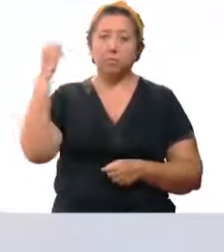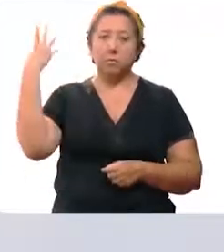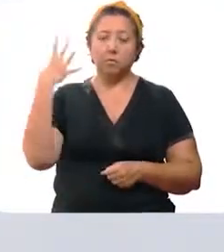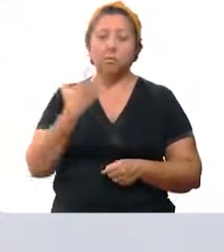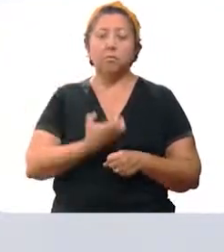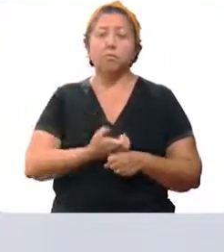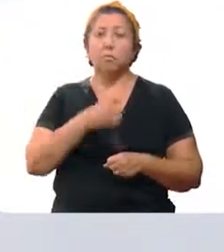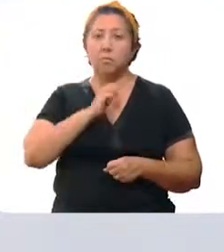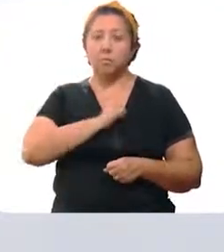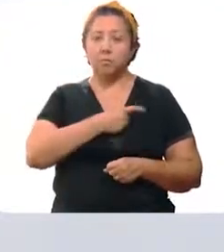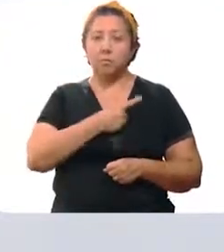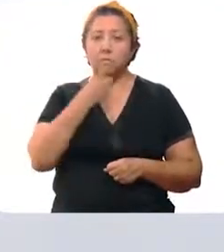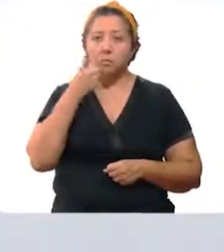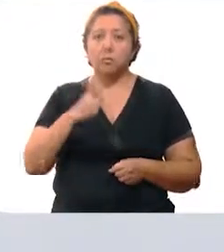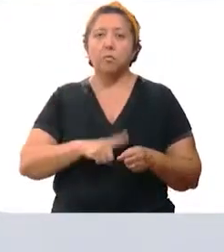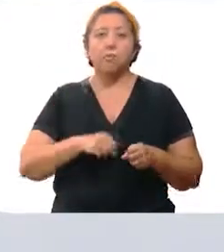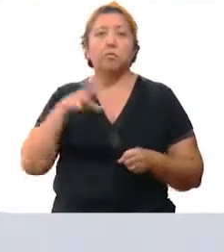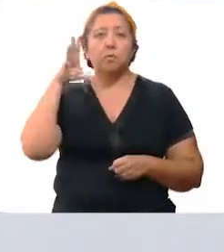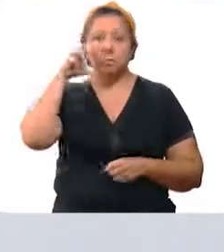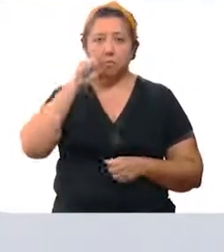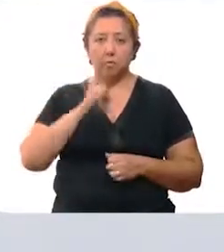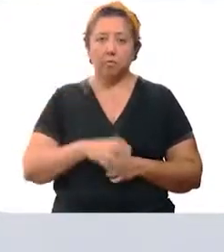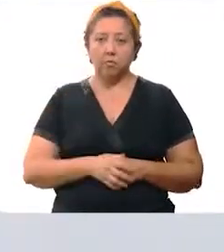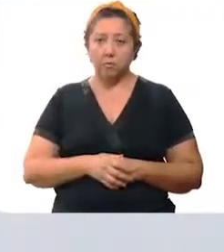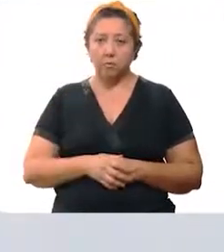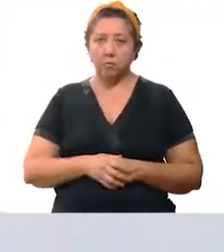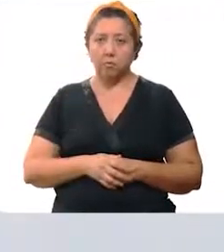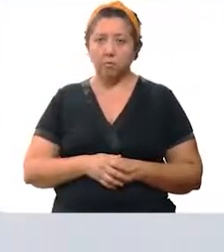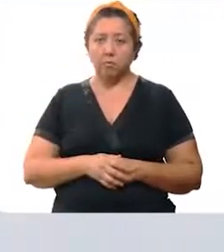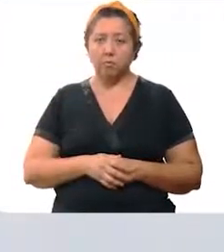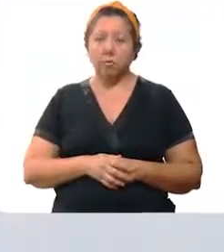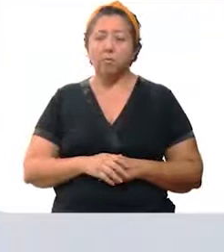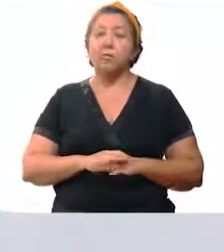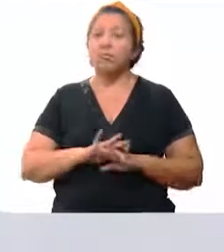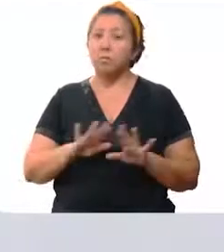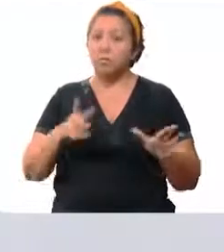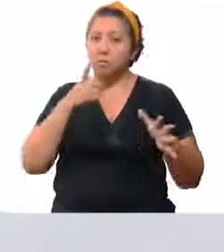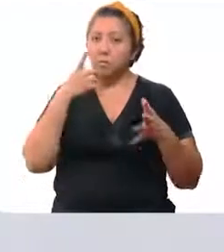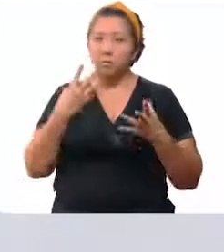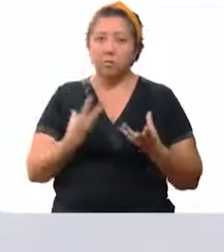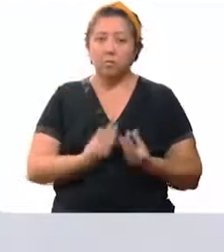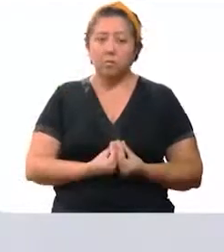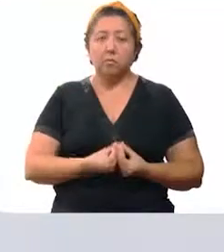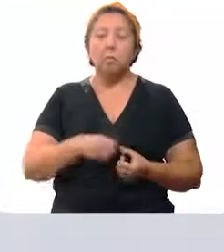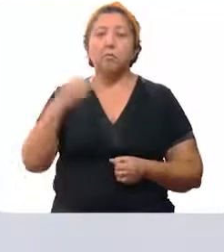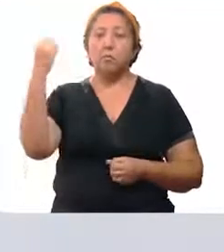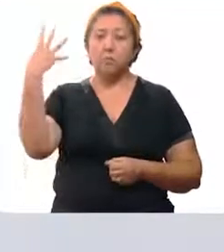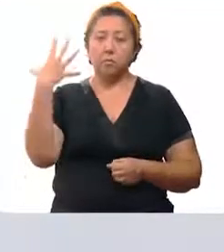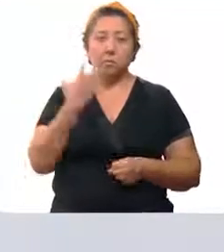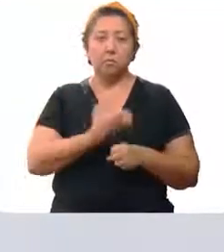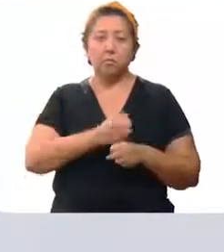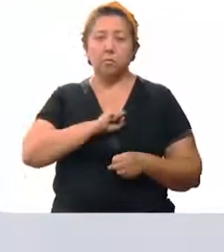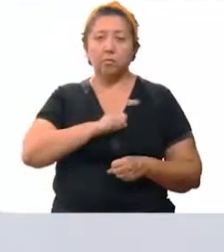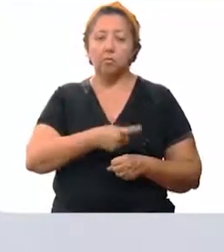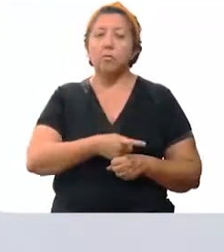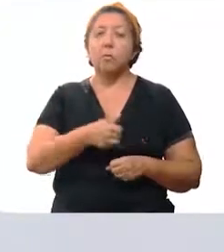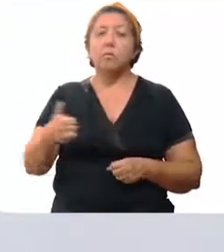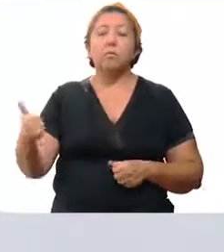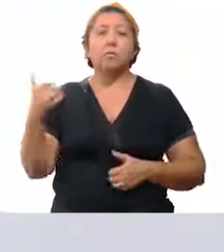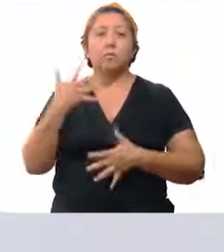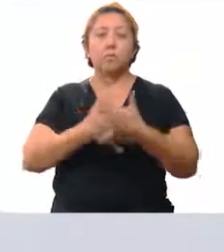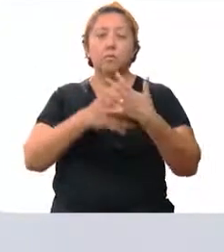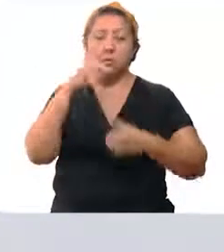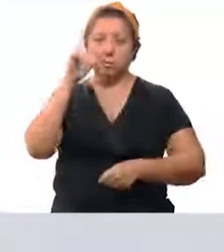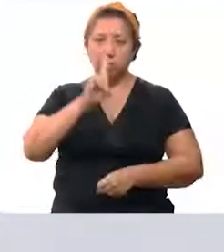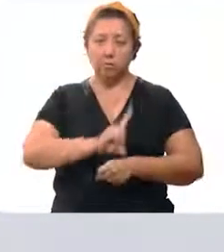de nuestro semáforo estatal de salud marcan color naranja. Como hemos informado, el semáforo estatal de salud se va a dar a conocer